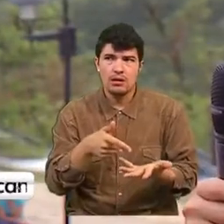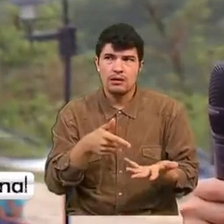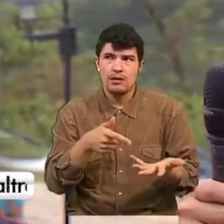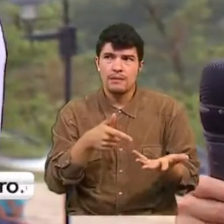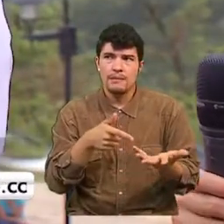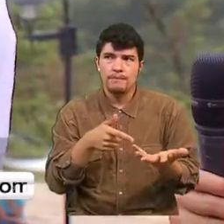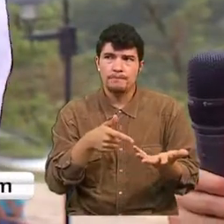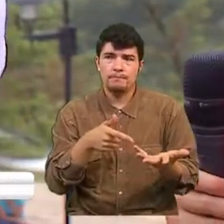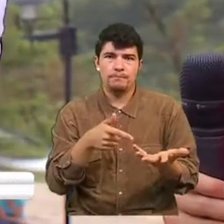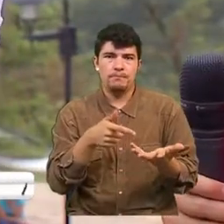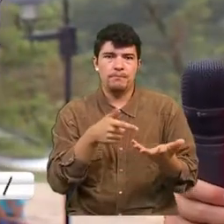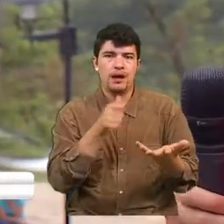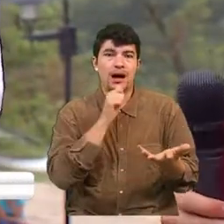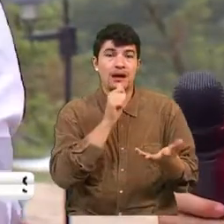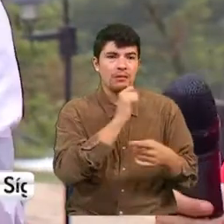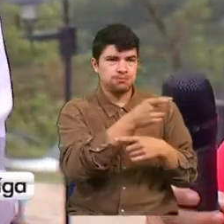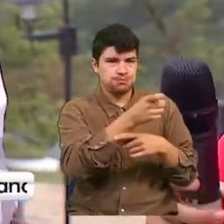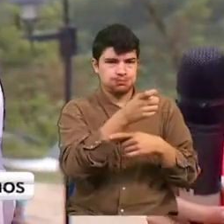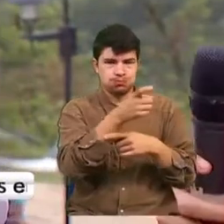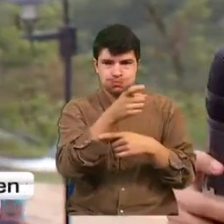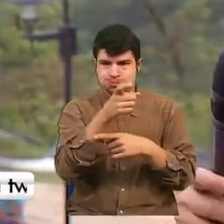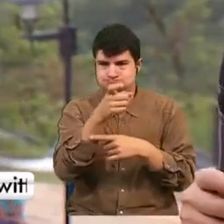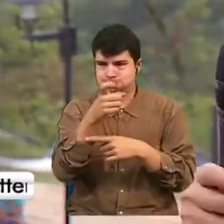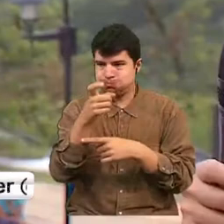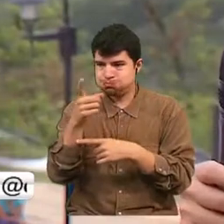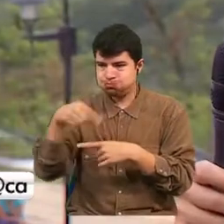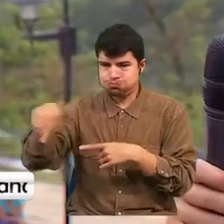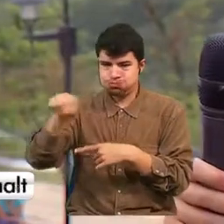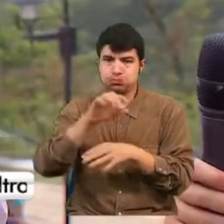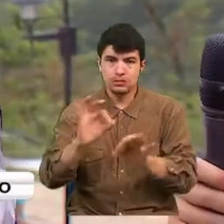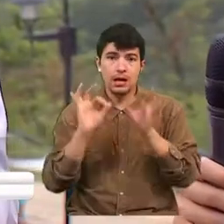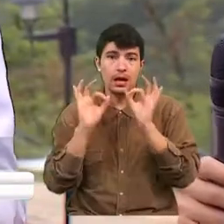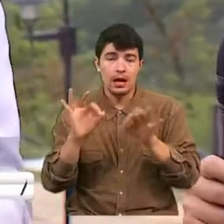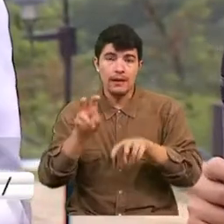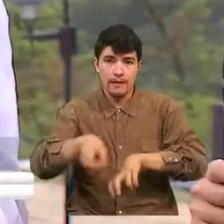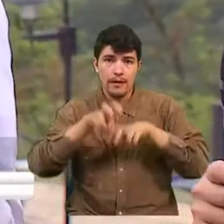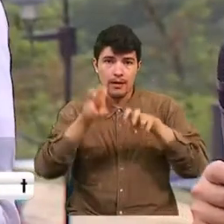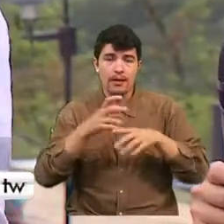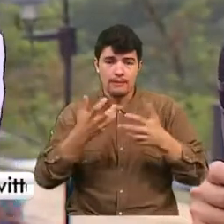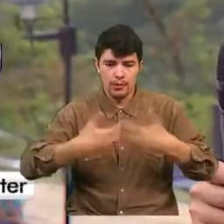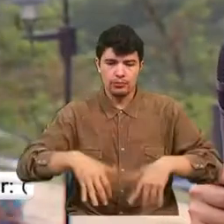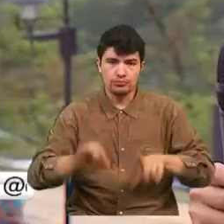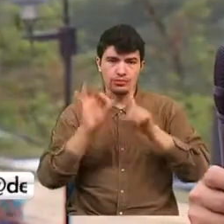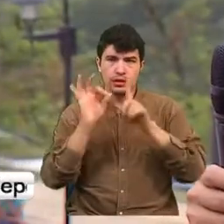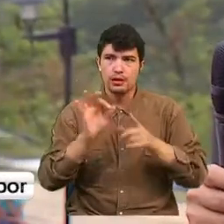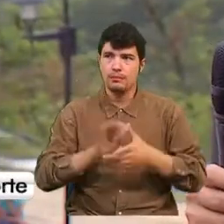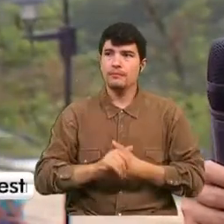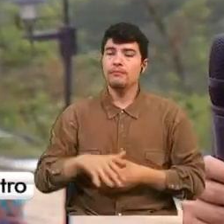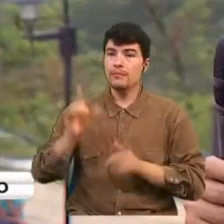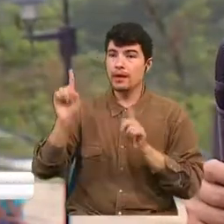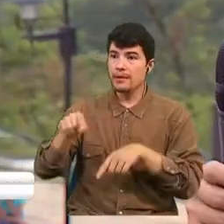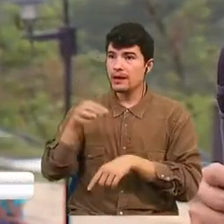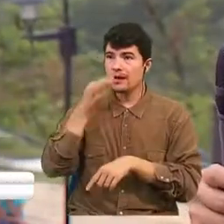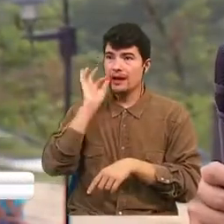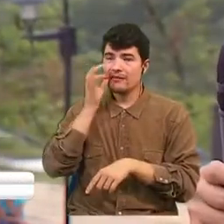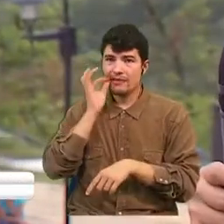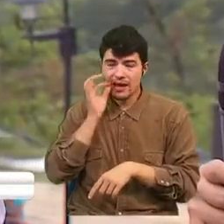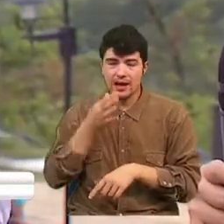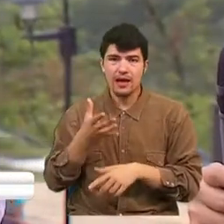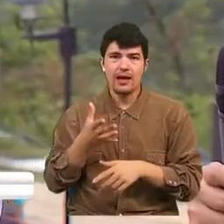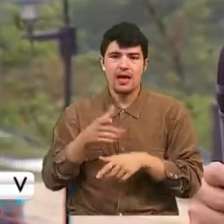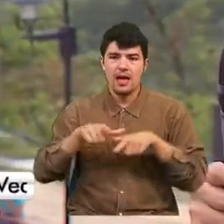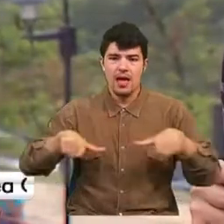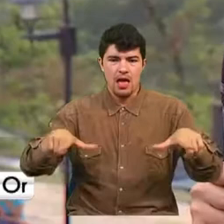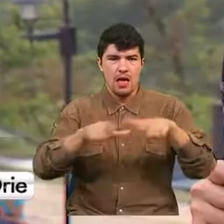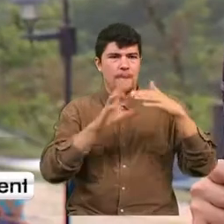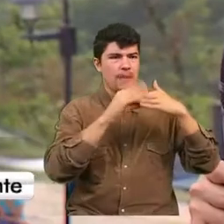mecanismos de aspersión para poder mejorar la productividad en sus cultivos. Encontramos cafeterías, panaderías,